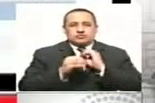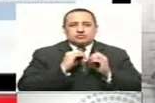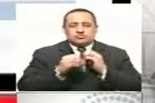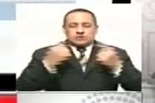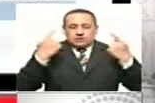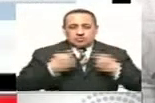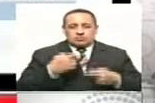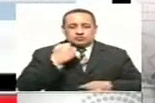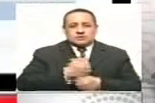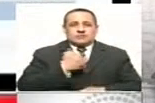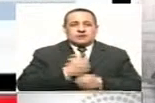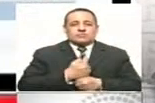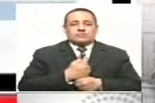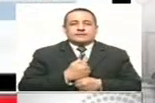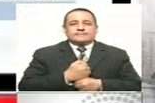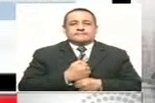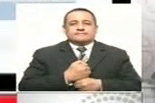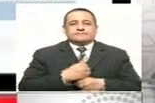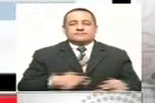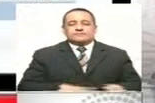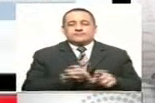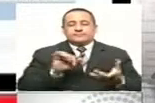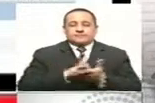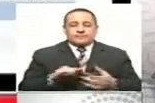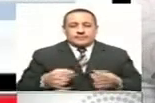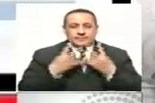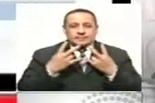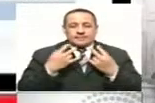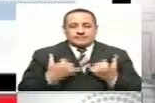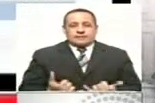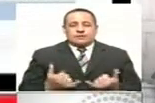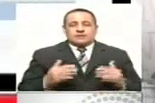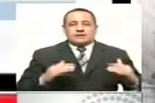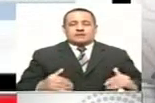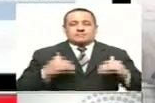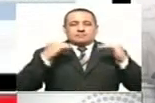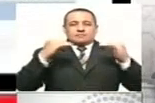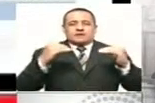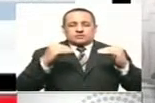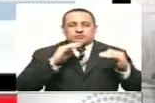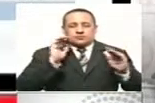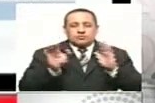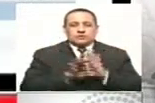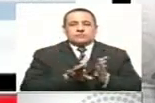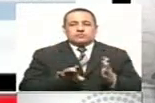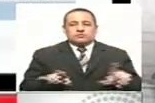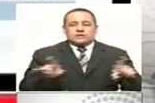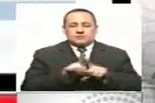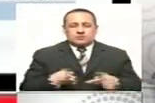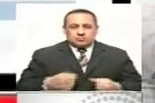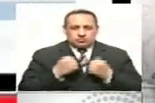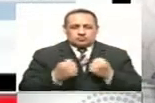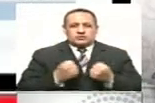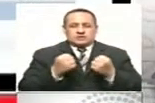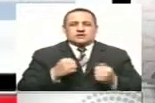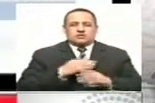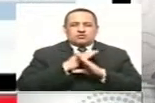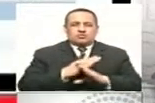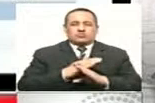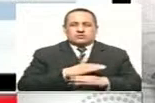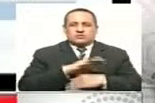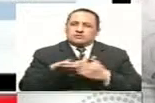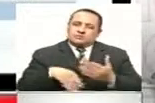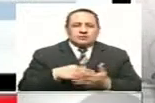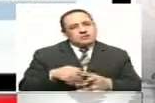función de integridad. Esto en el marco de luchar también contra